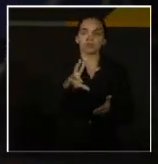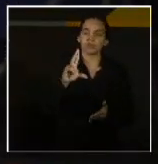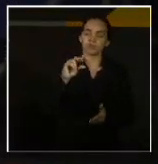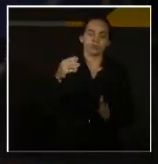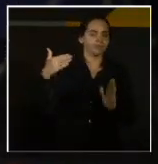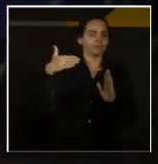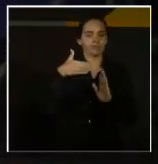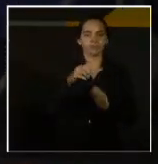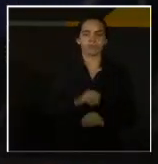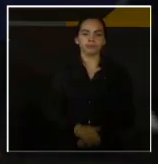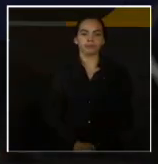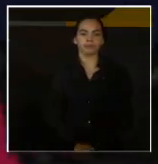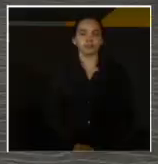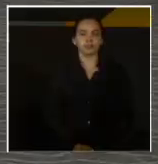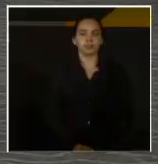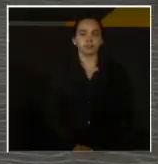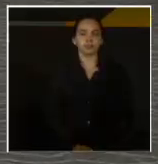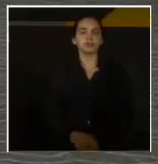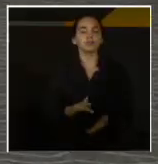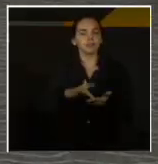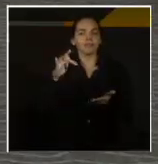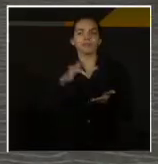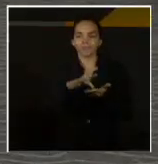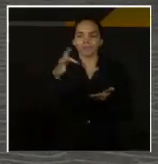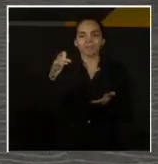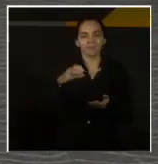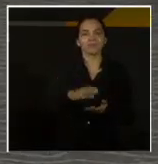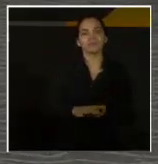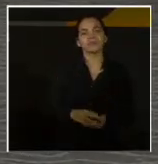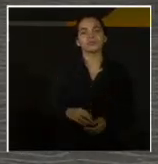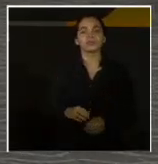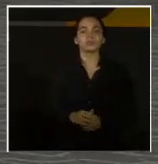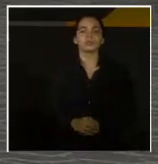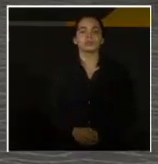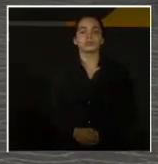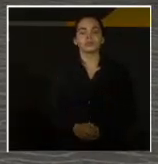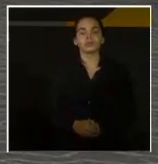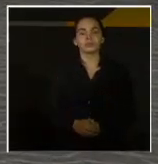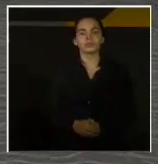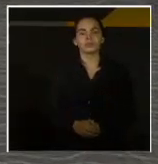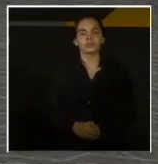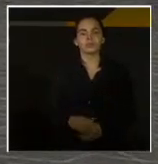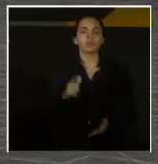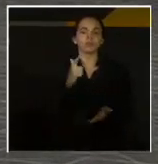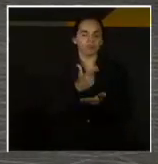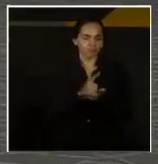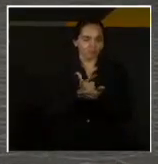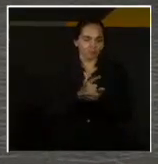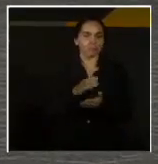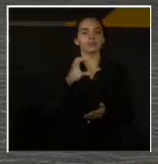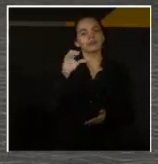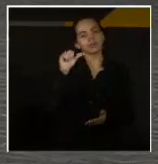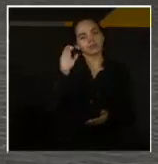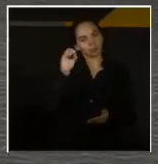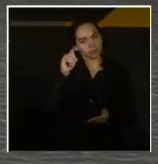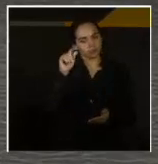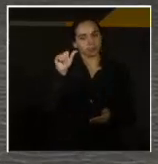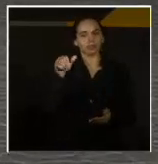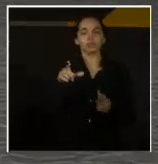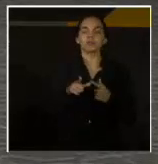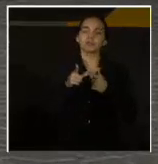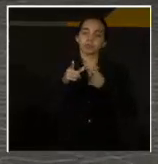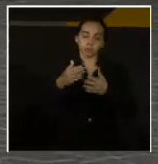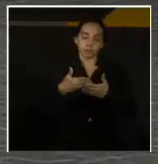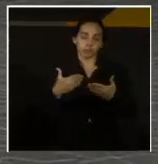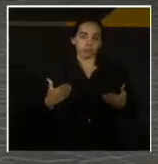obstáculo. Muchas gracias, candidato Sahuí. Muchas gracias, licenciado Acosta. Continuamos ahora